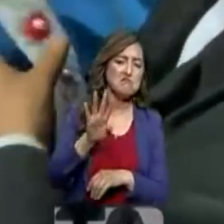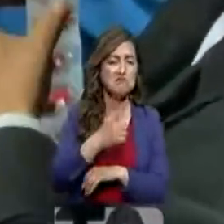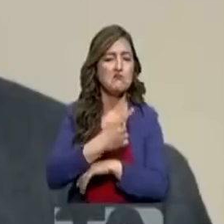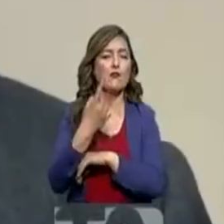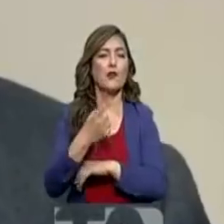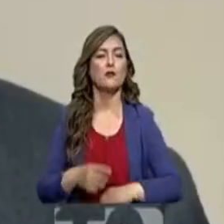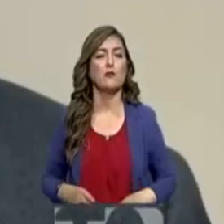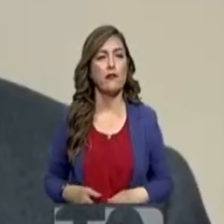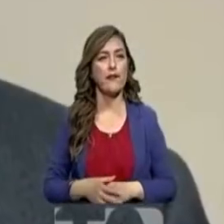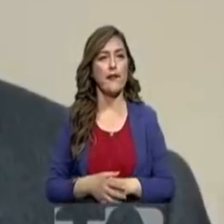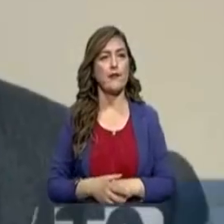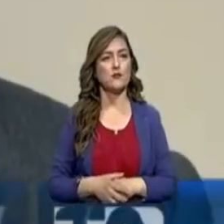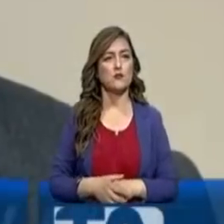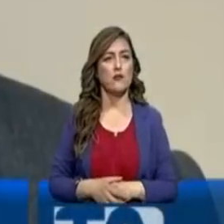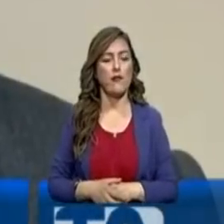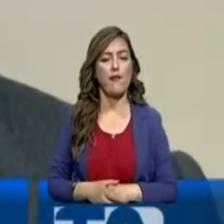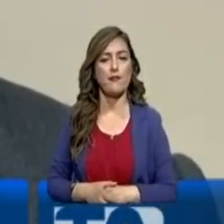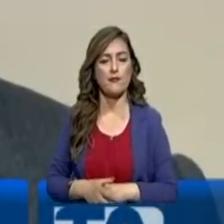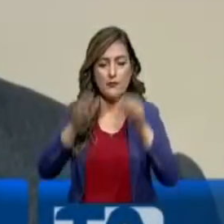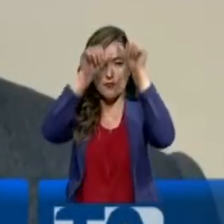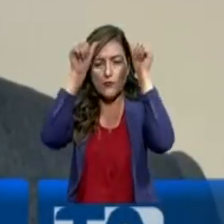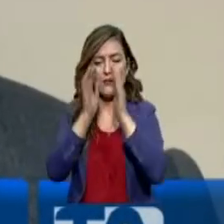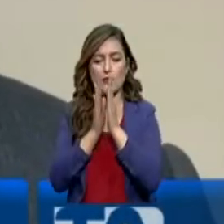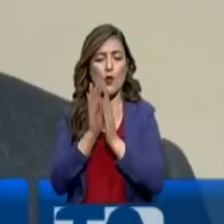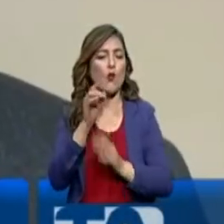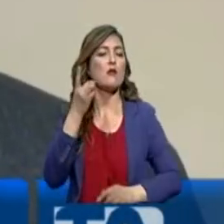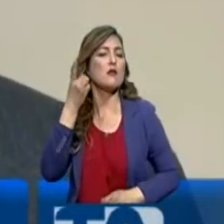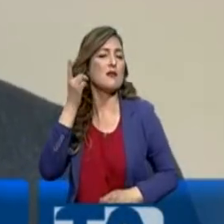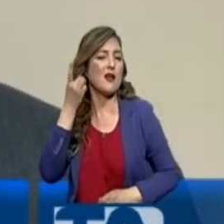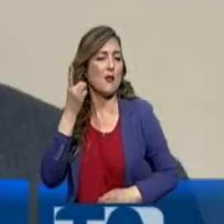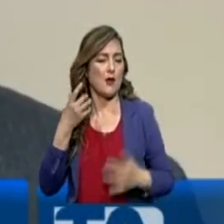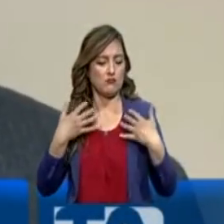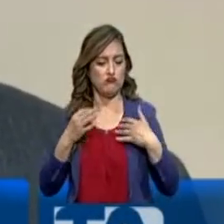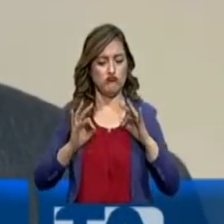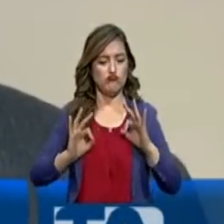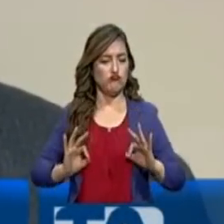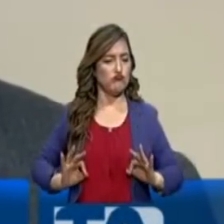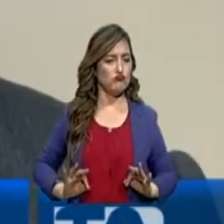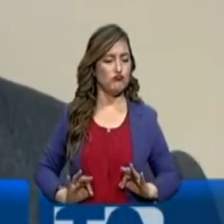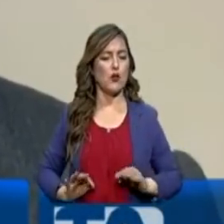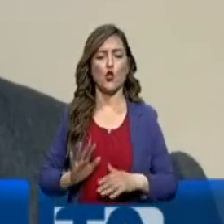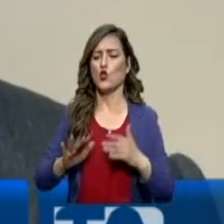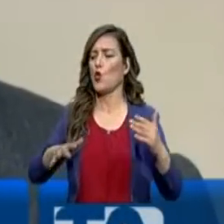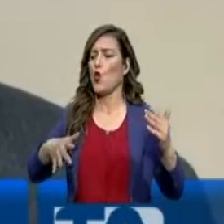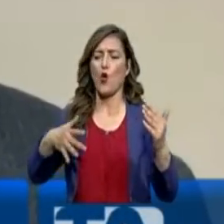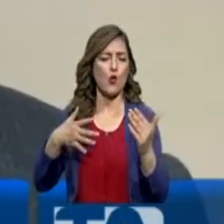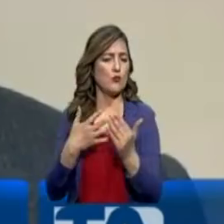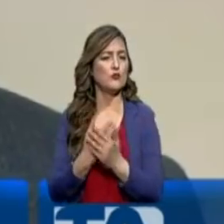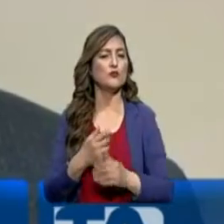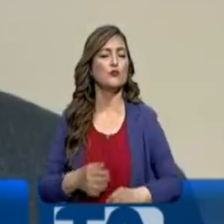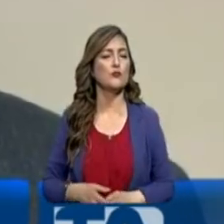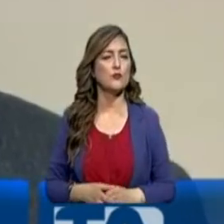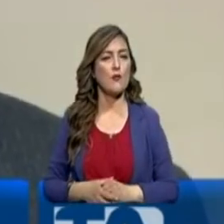3 o 4 días. Es como una dama, realmente lleva todos los implementos y todo lo que